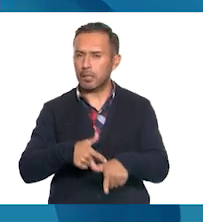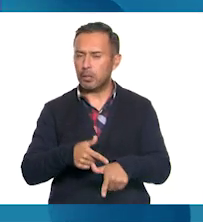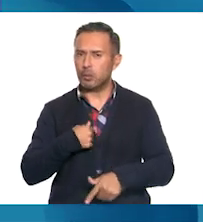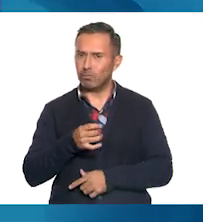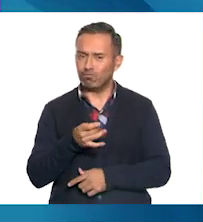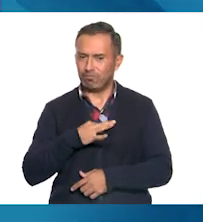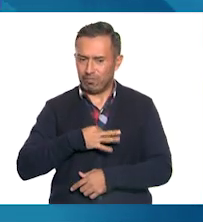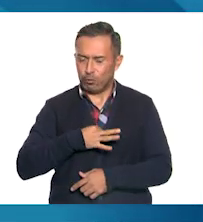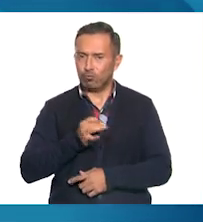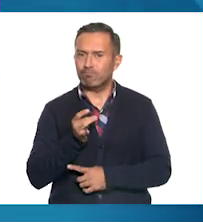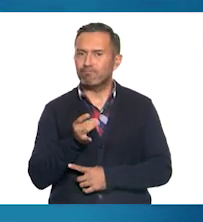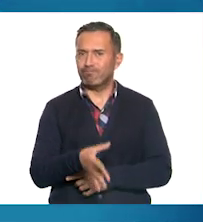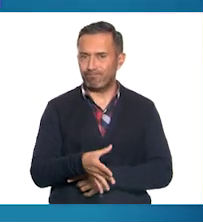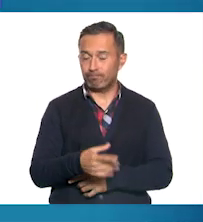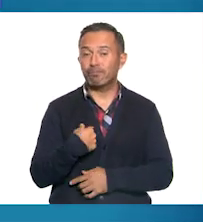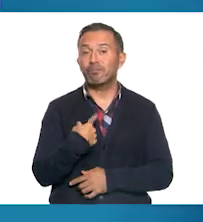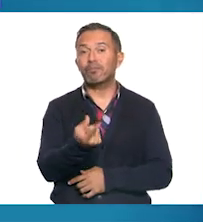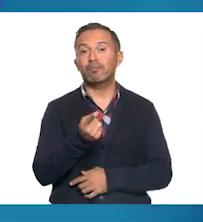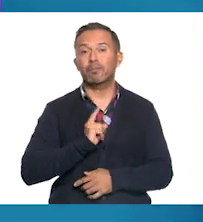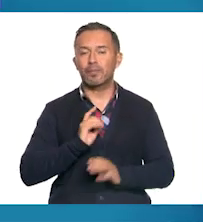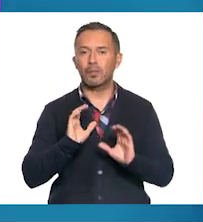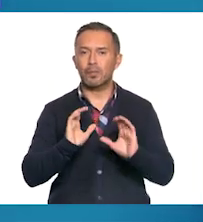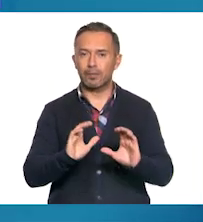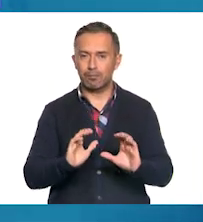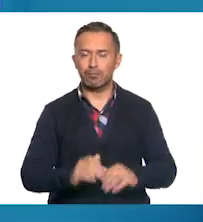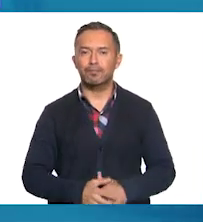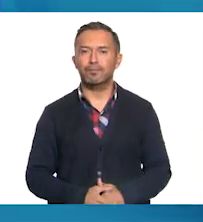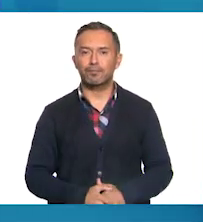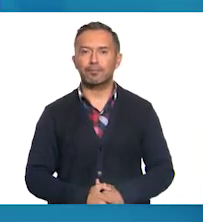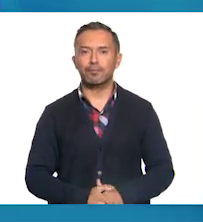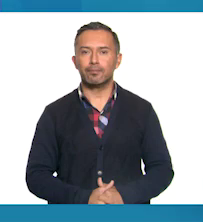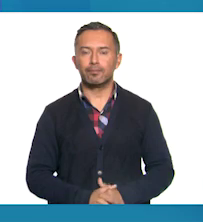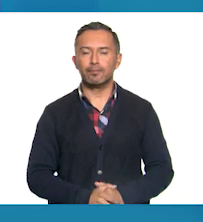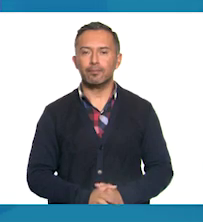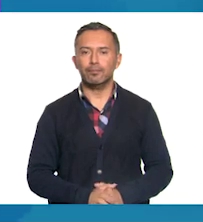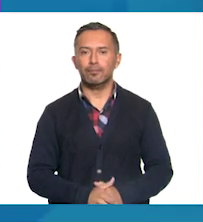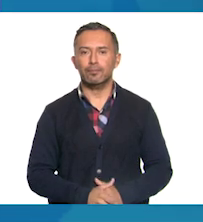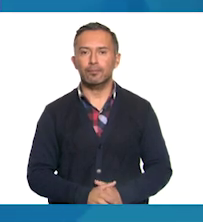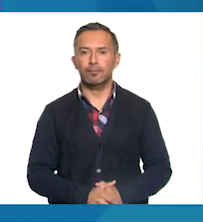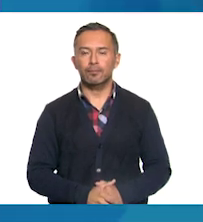virus, cuidándonos los unos a los otros.